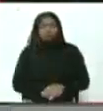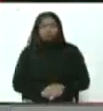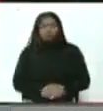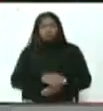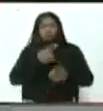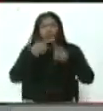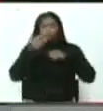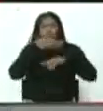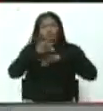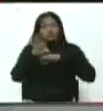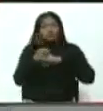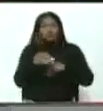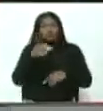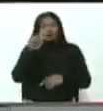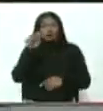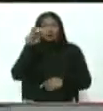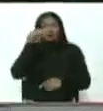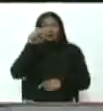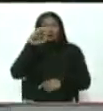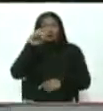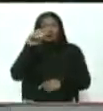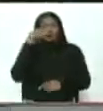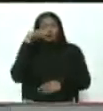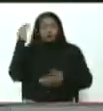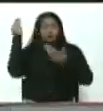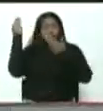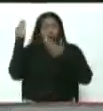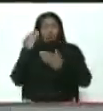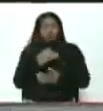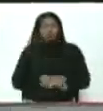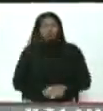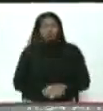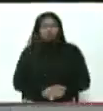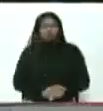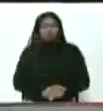En el municipio Anaco, Jesús Ríos.